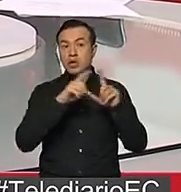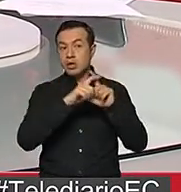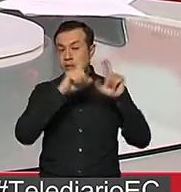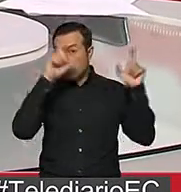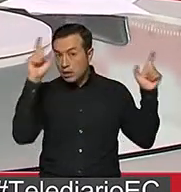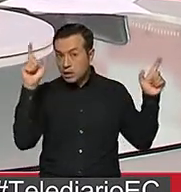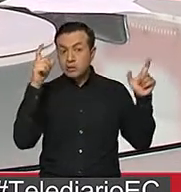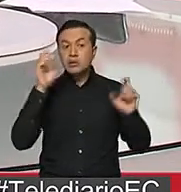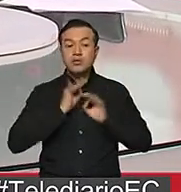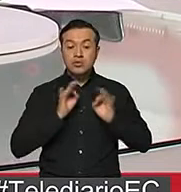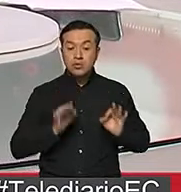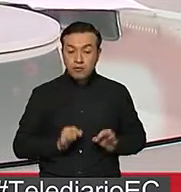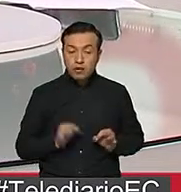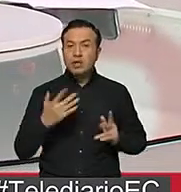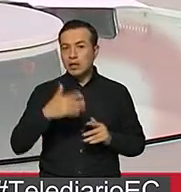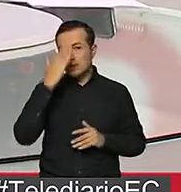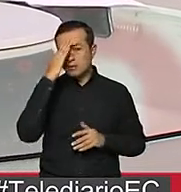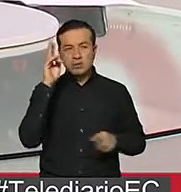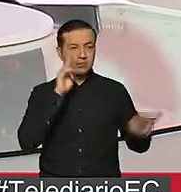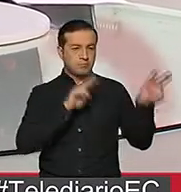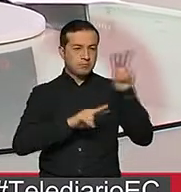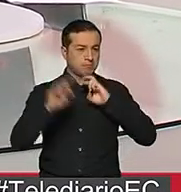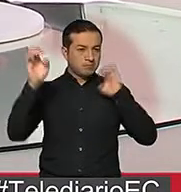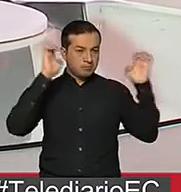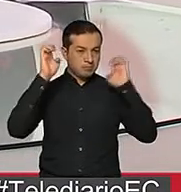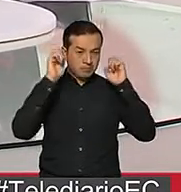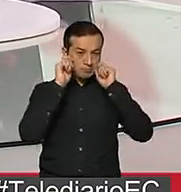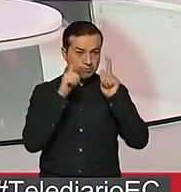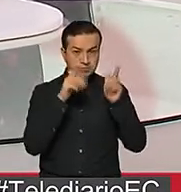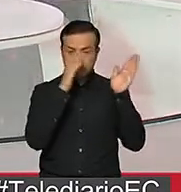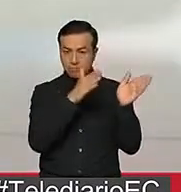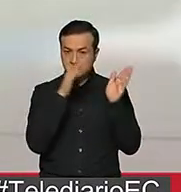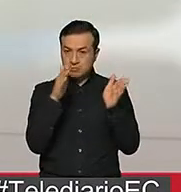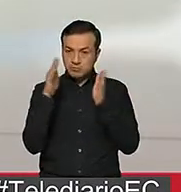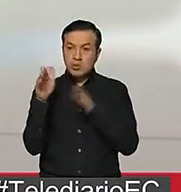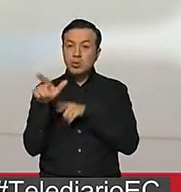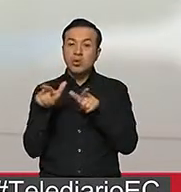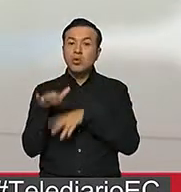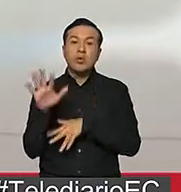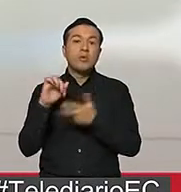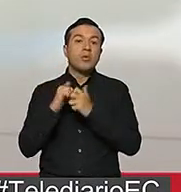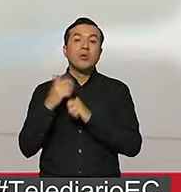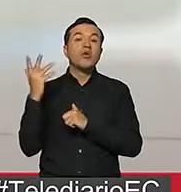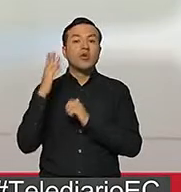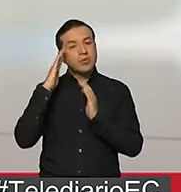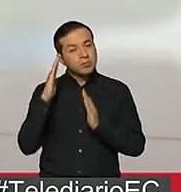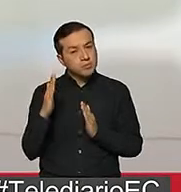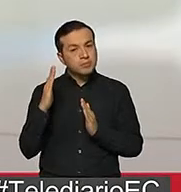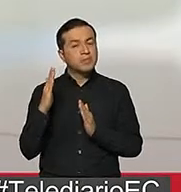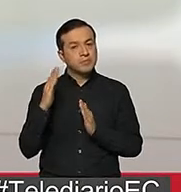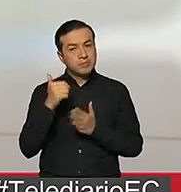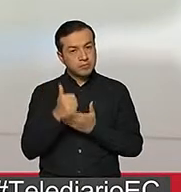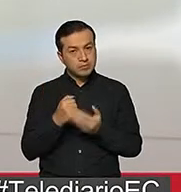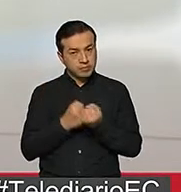esto nos ha permitido a nosotros establecer estrategias de específica focalizar en los puntos donde podría generarse un accidente